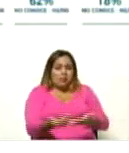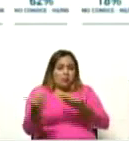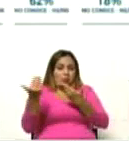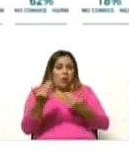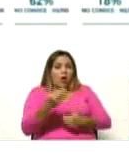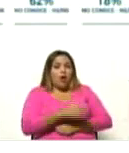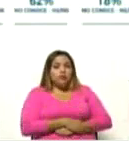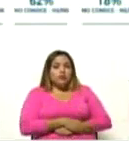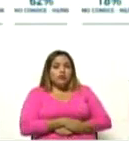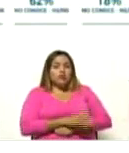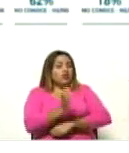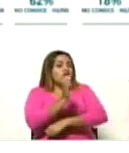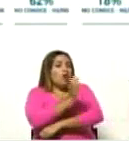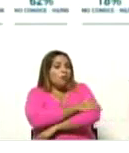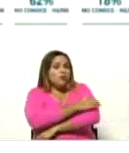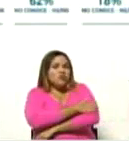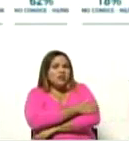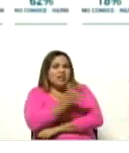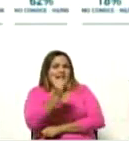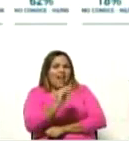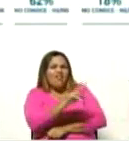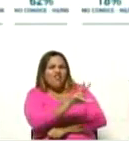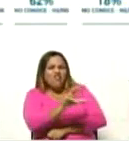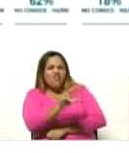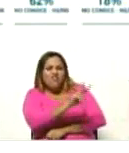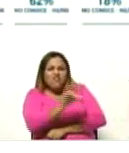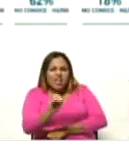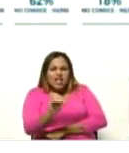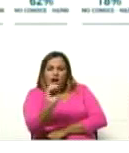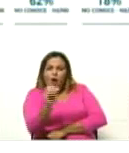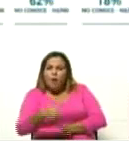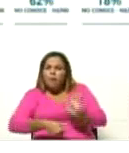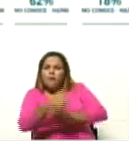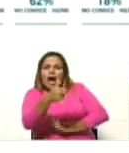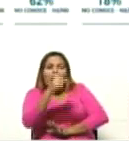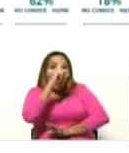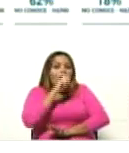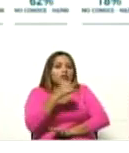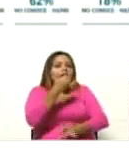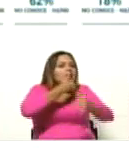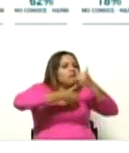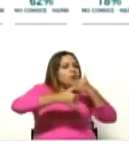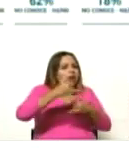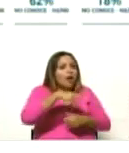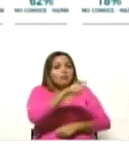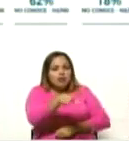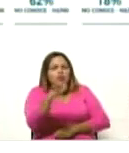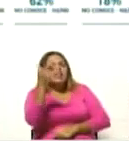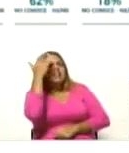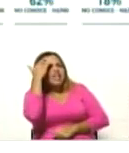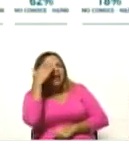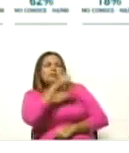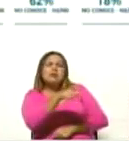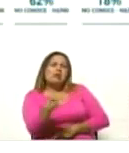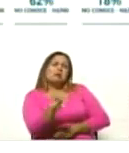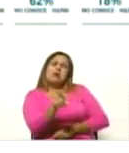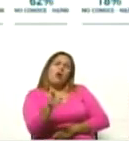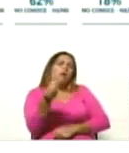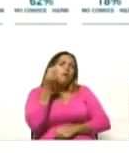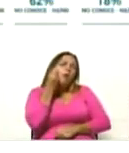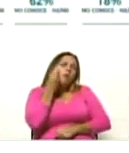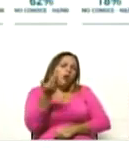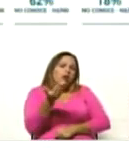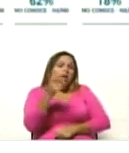que tienen 20 o más años equivocándose. Y la gente lo percibe, la gente no es tonta, este es un país que ha